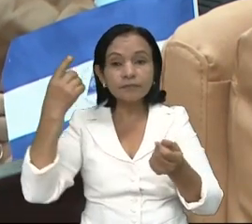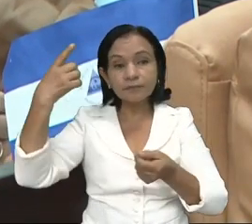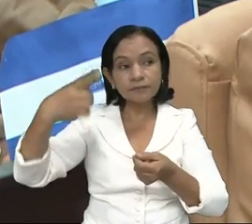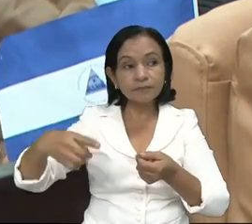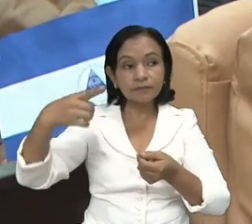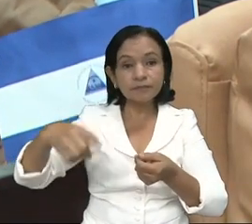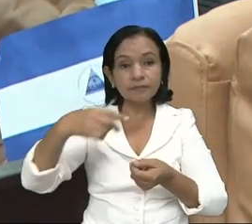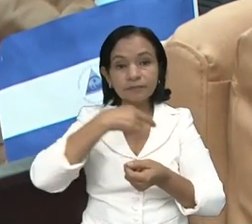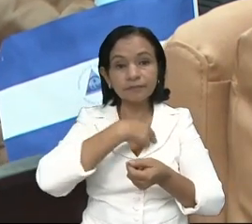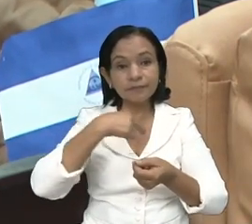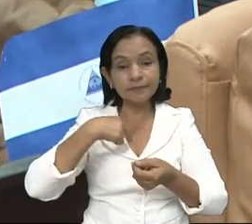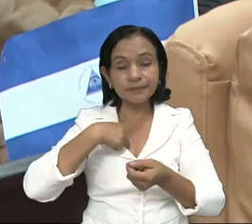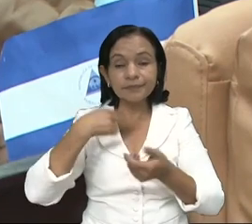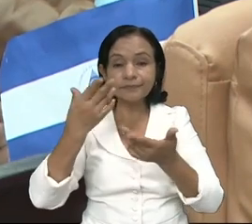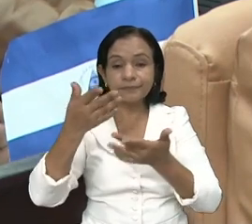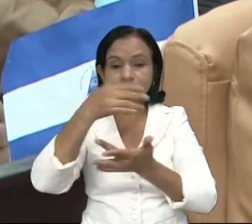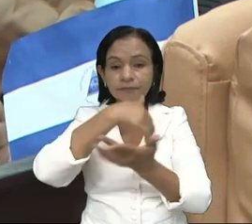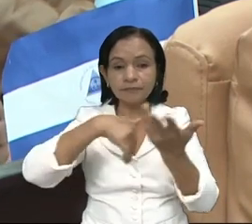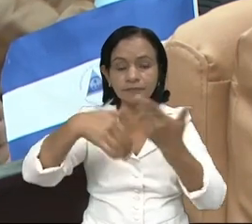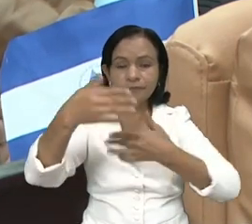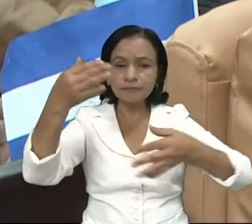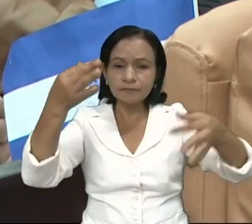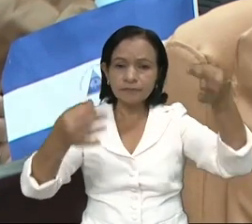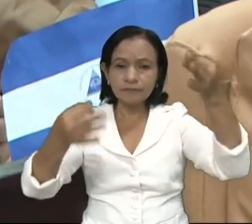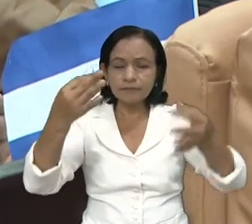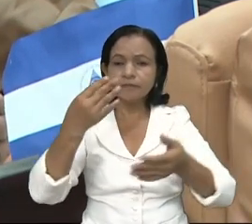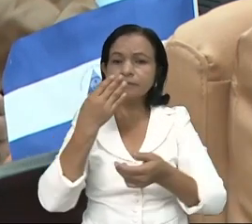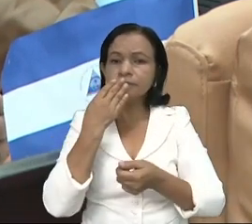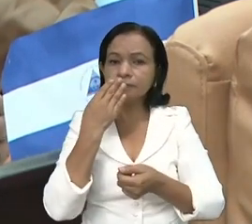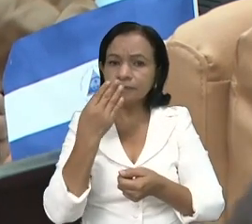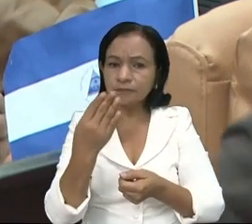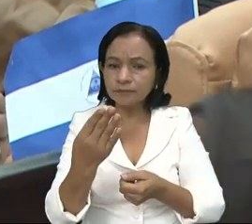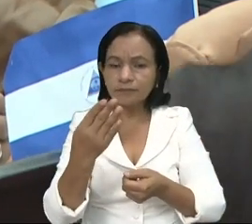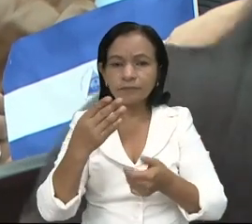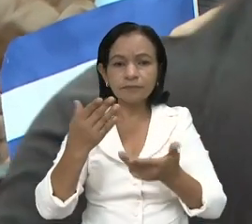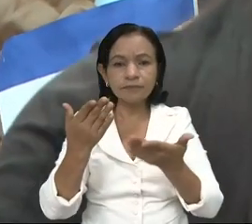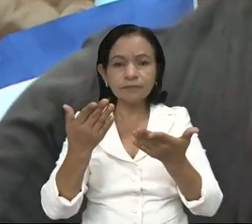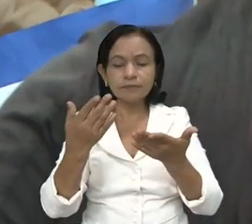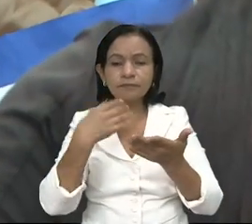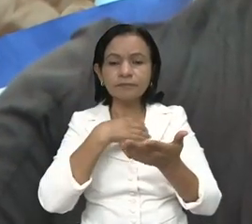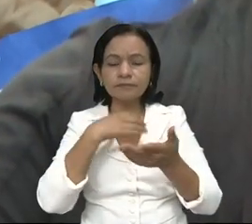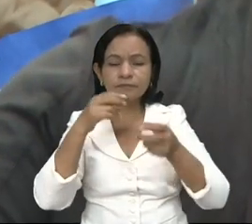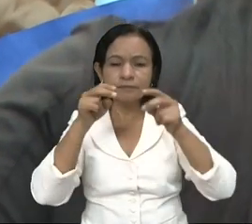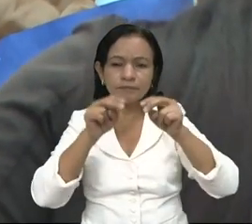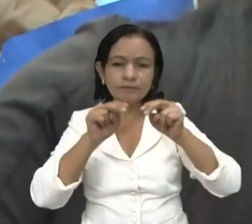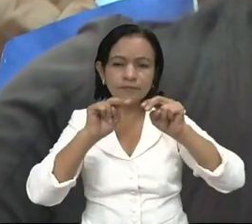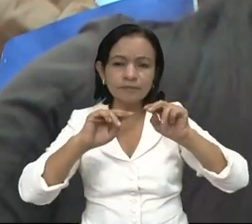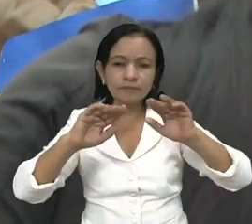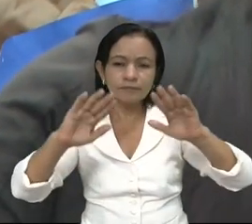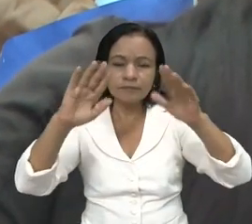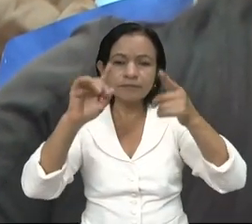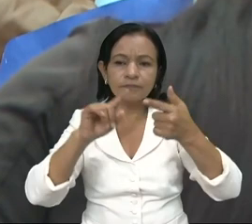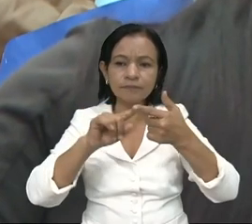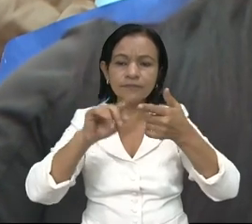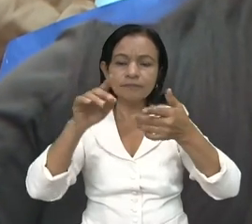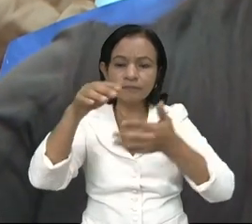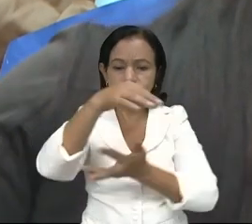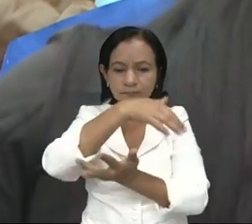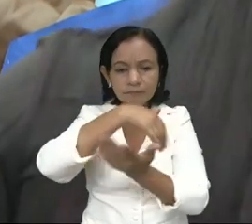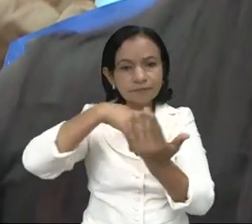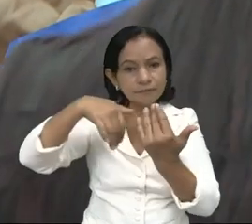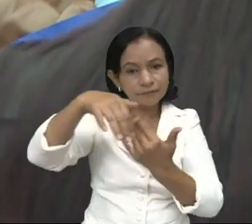derecho a una relación justa y equilibrada con nuestro ambiente, y esa